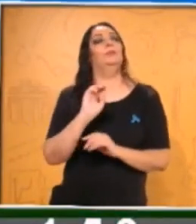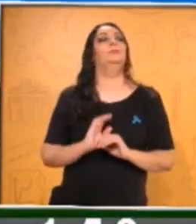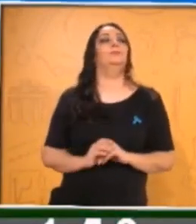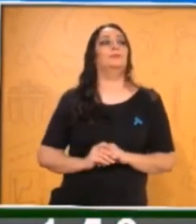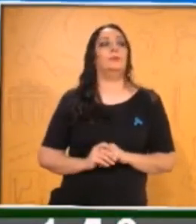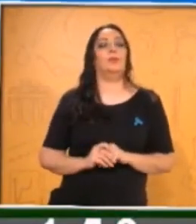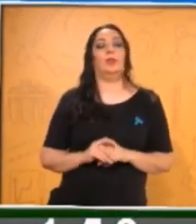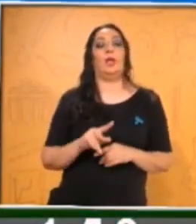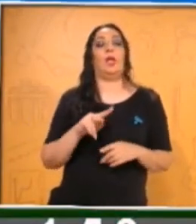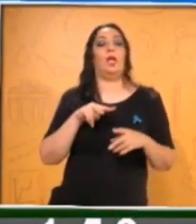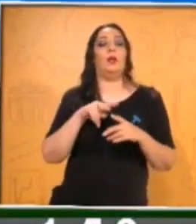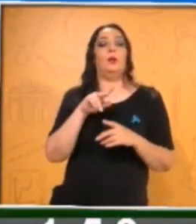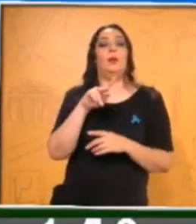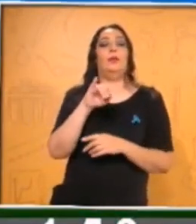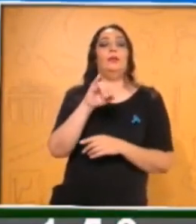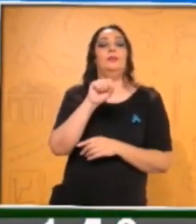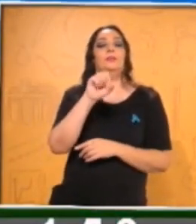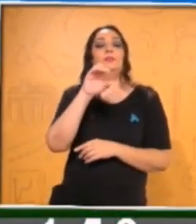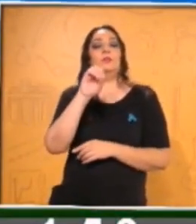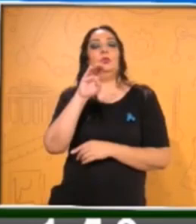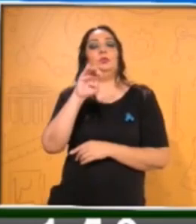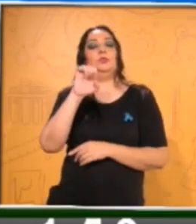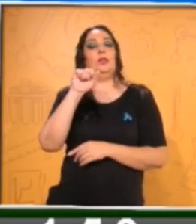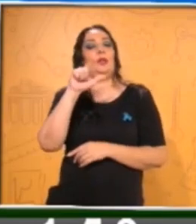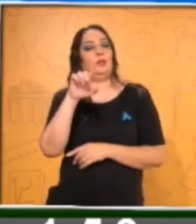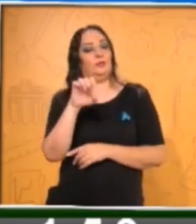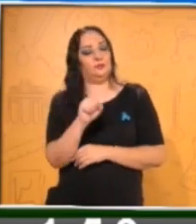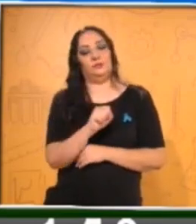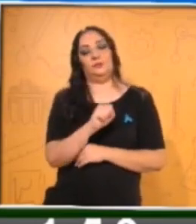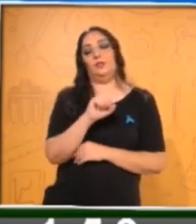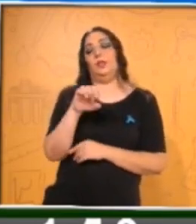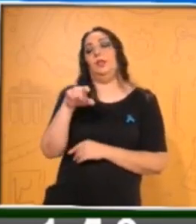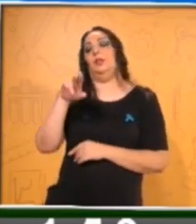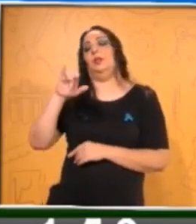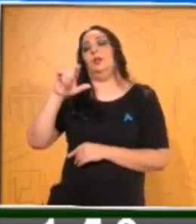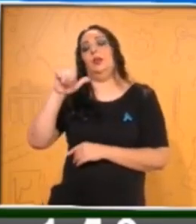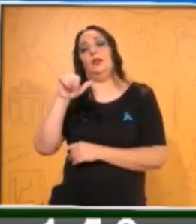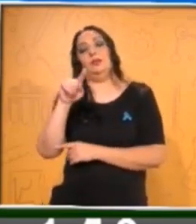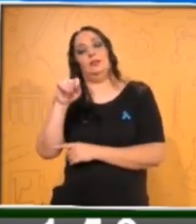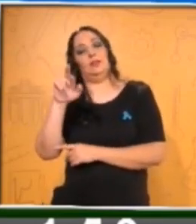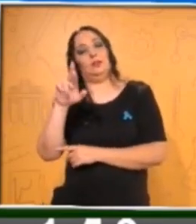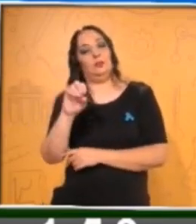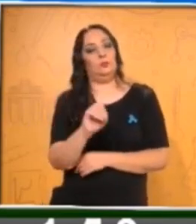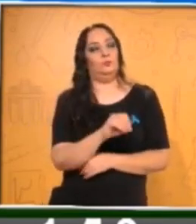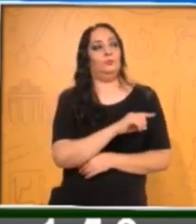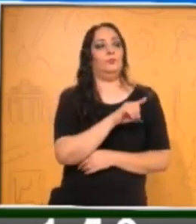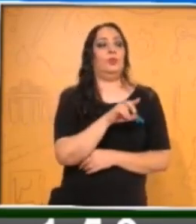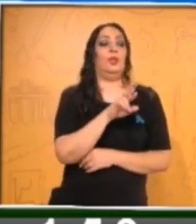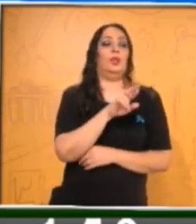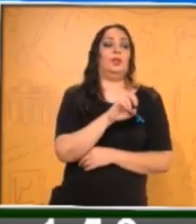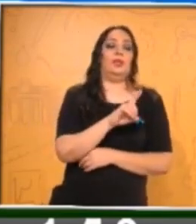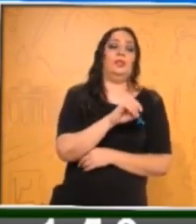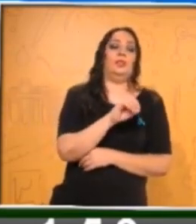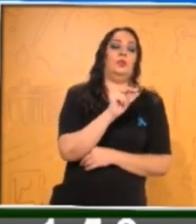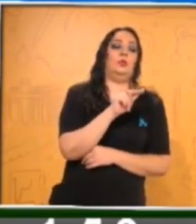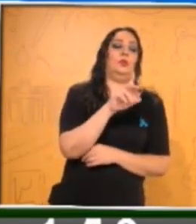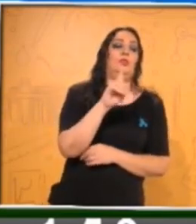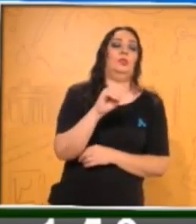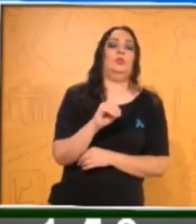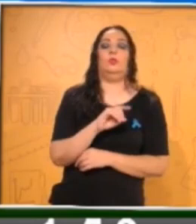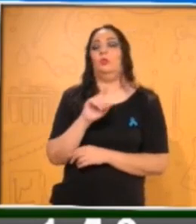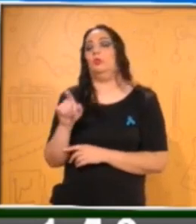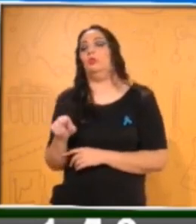ver, triángulo para isósceles, rombo para equilátero, círculo redondo y